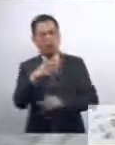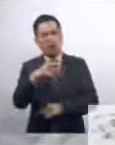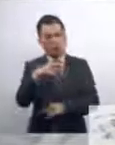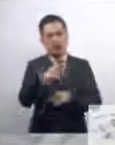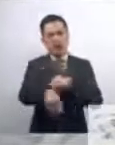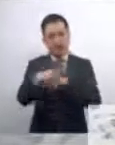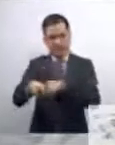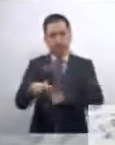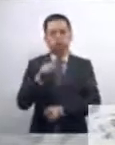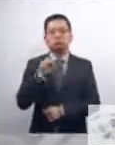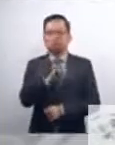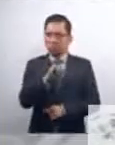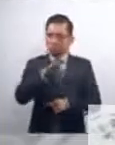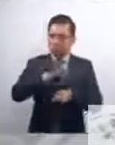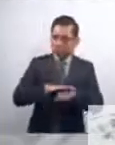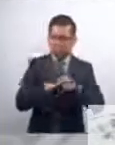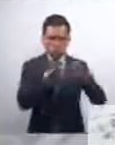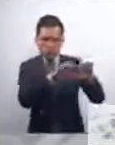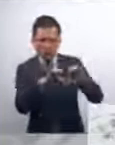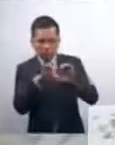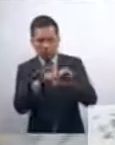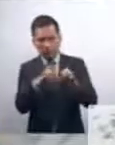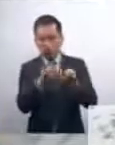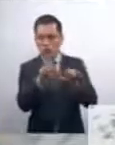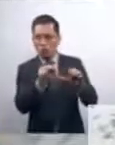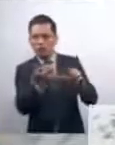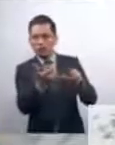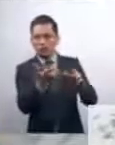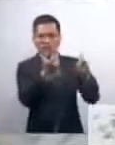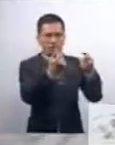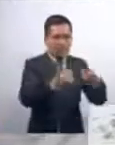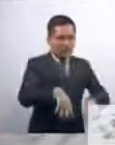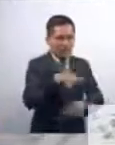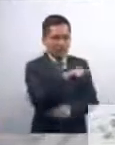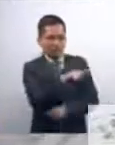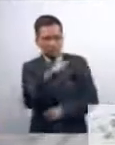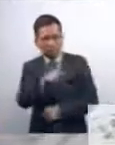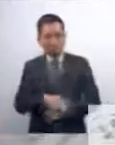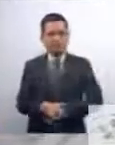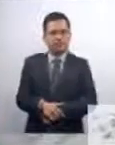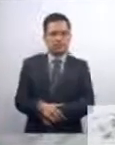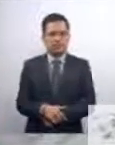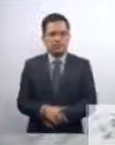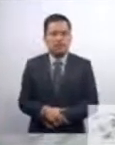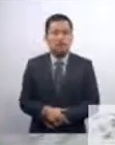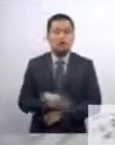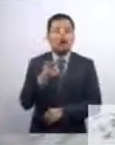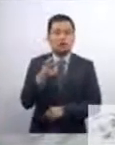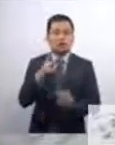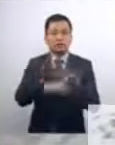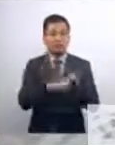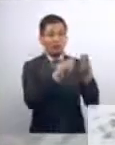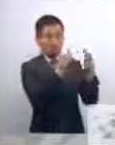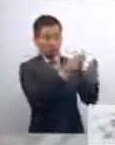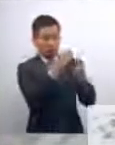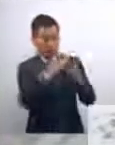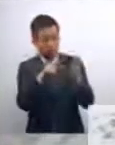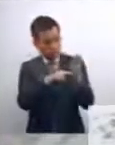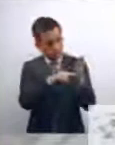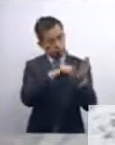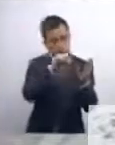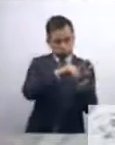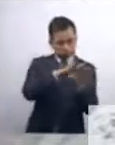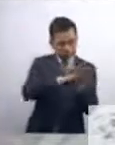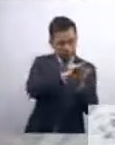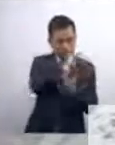otra parte, introducir una variable contextual. Los reportes de estas sociedades contienen la información